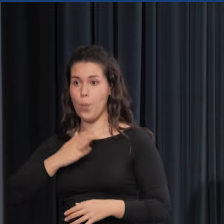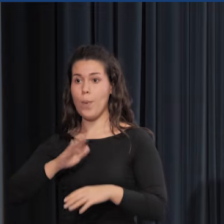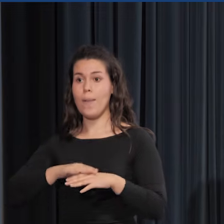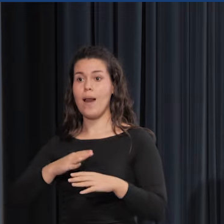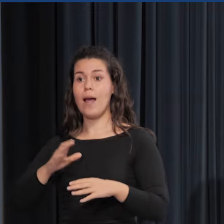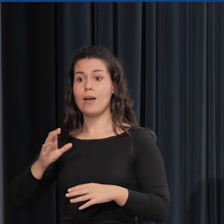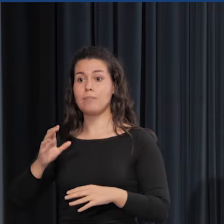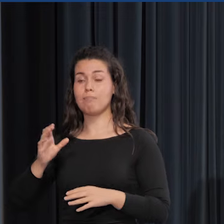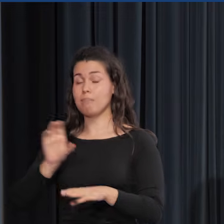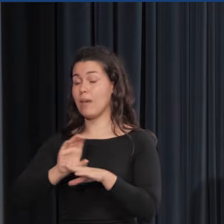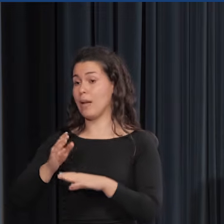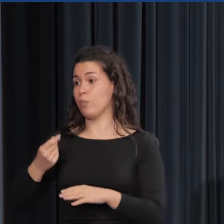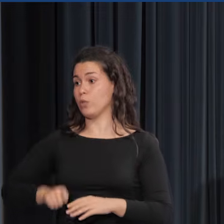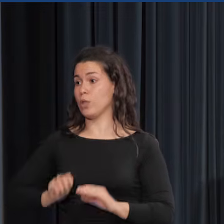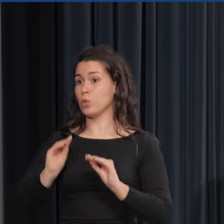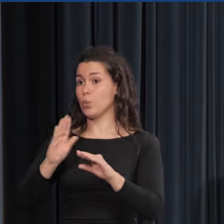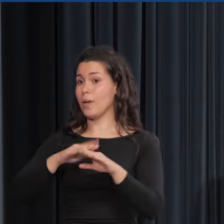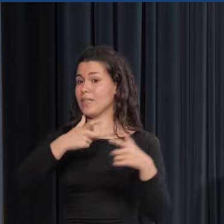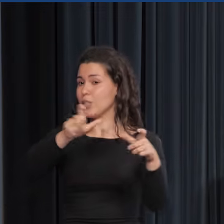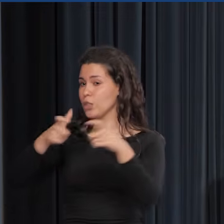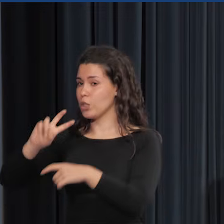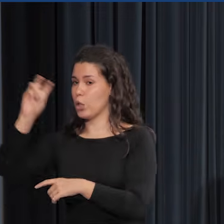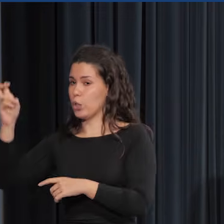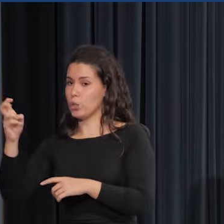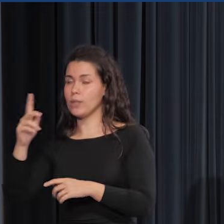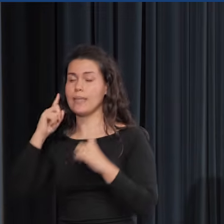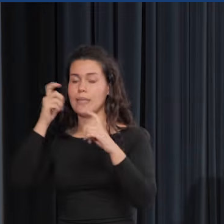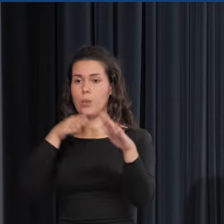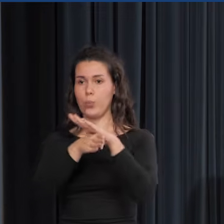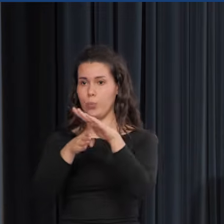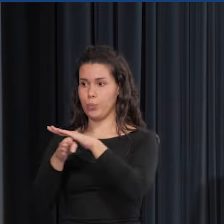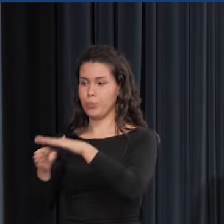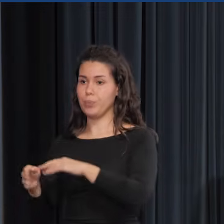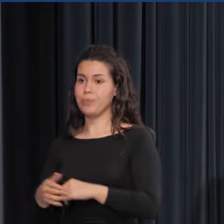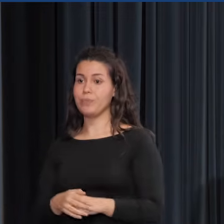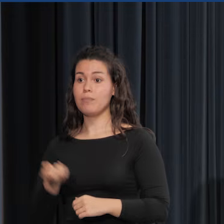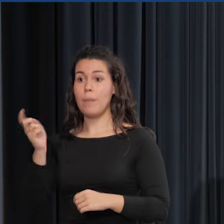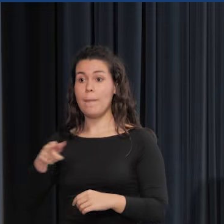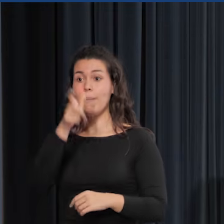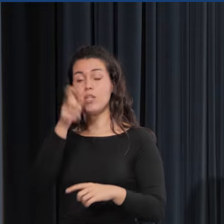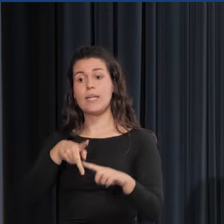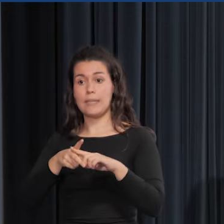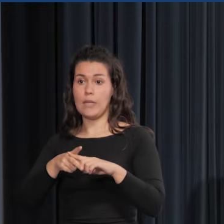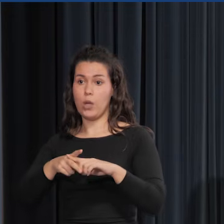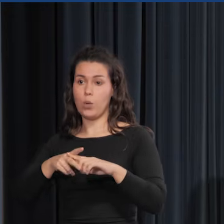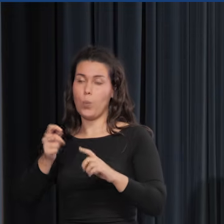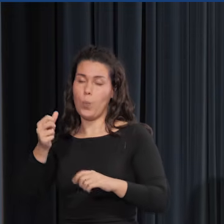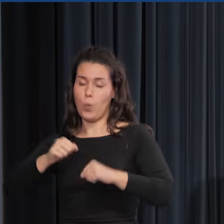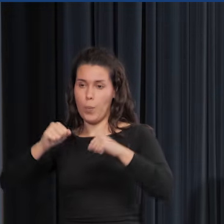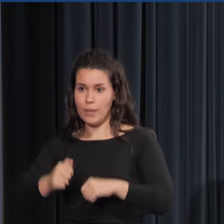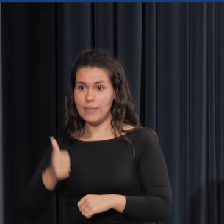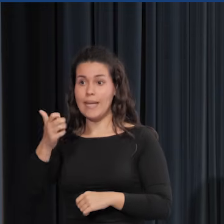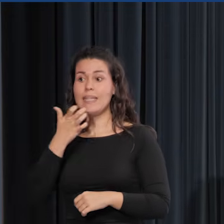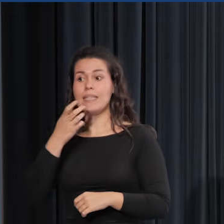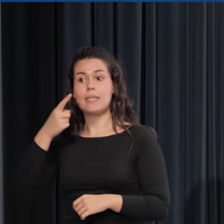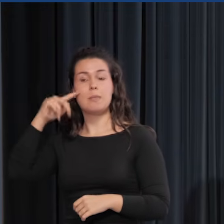su carrera profesional en otros sectores. Sin embargo, los técnicos que formamos de mayor edad, los que ya tienen experiencia